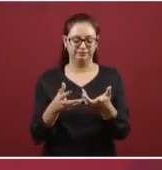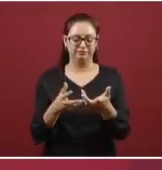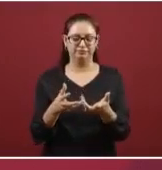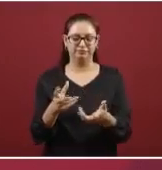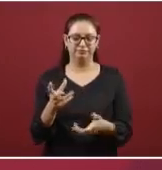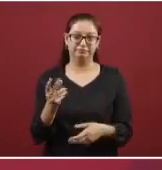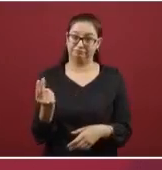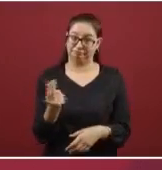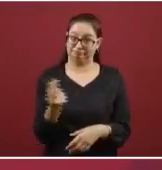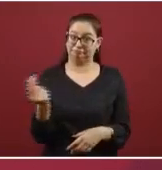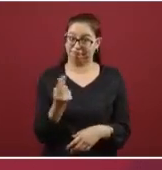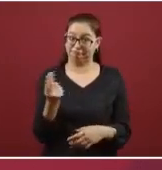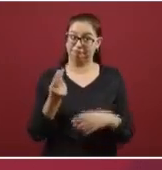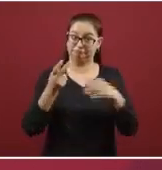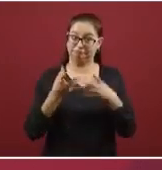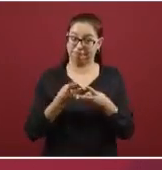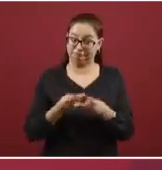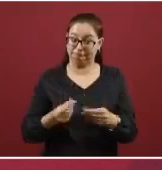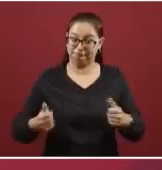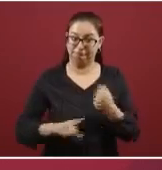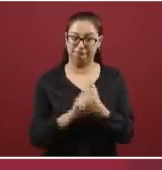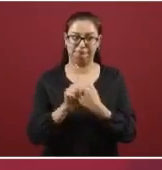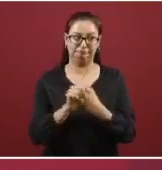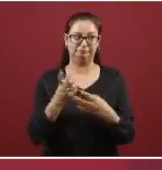se tienen que resolver,